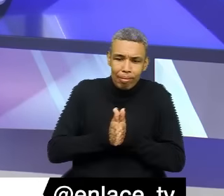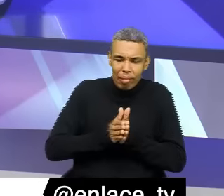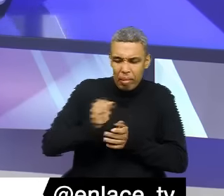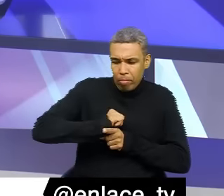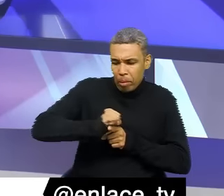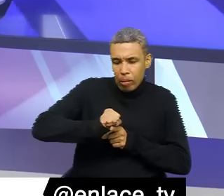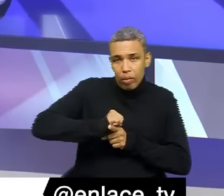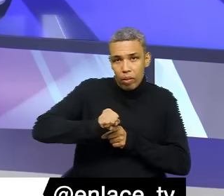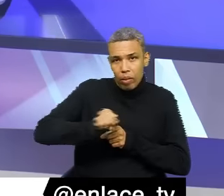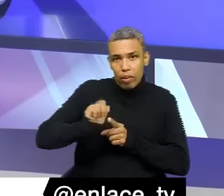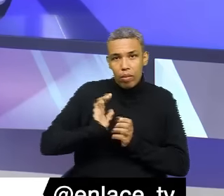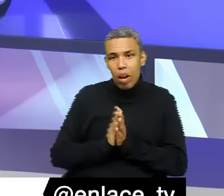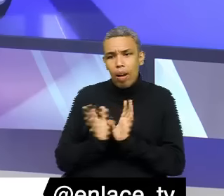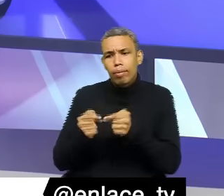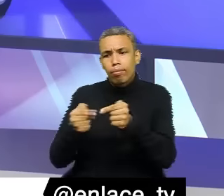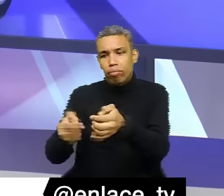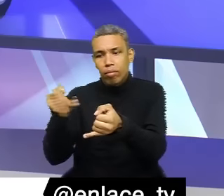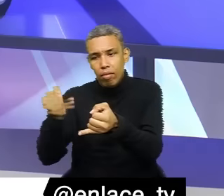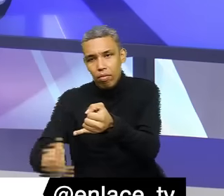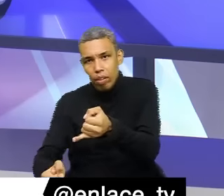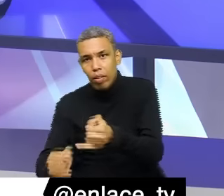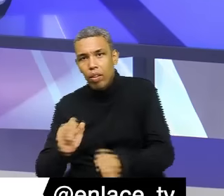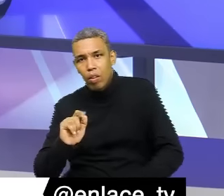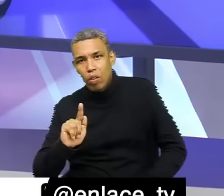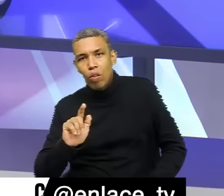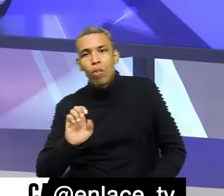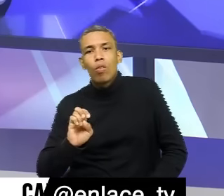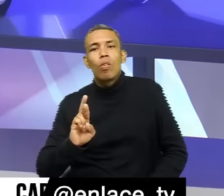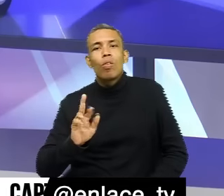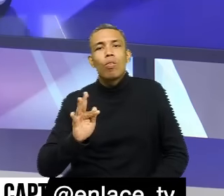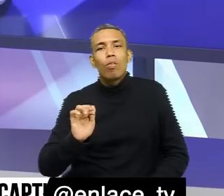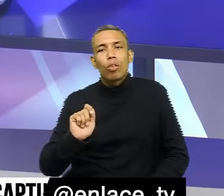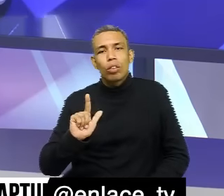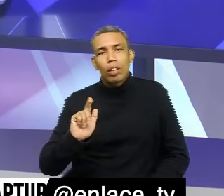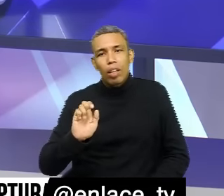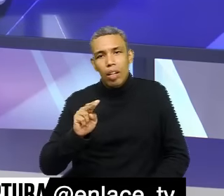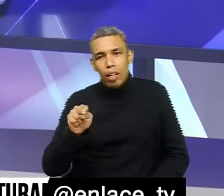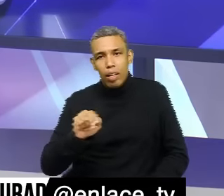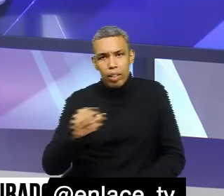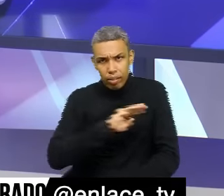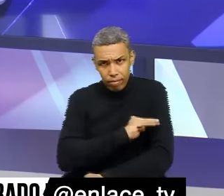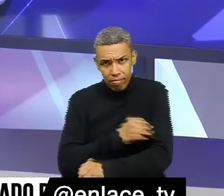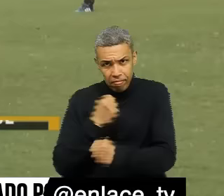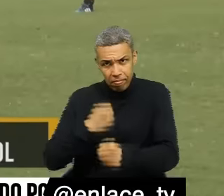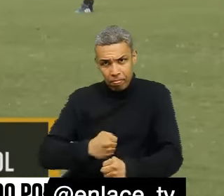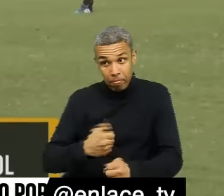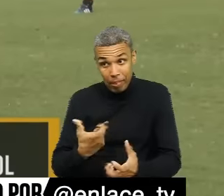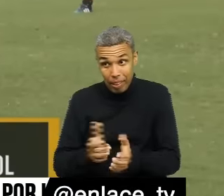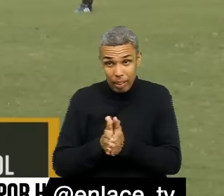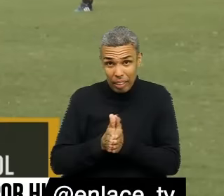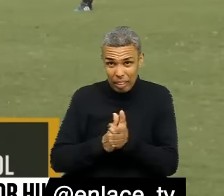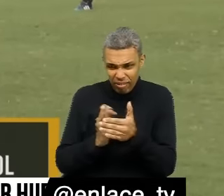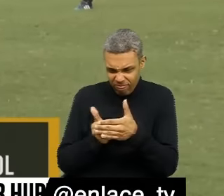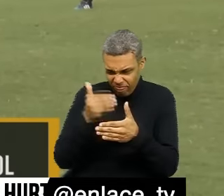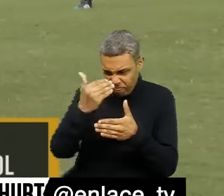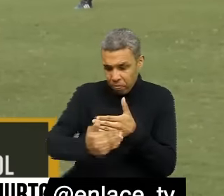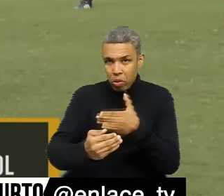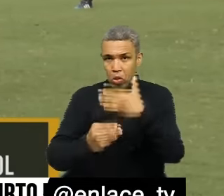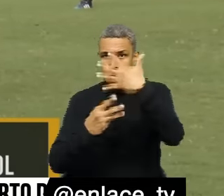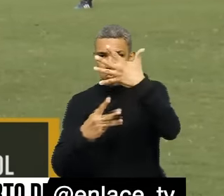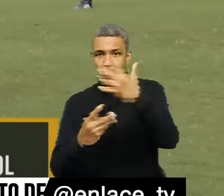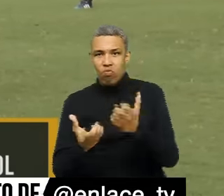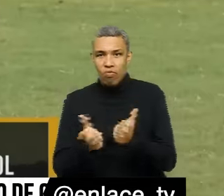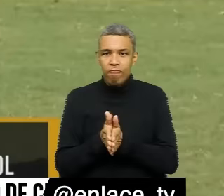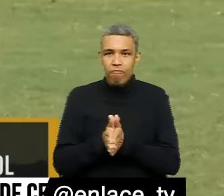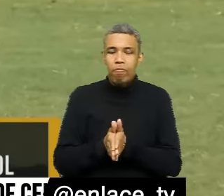Águila 2 2016 contra Fortaleza. Alianza va por su clasificación. Llenos de energía positiva, así se muestran